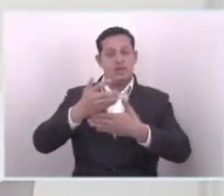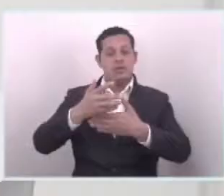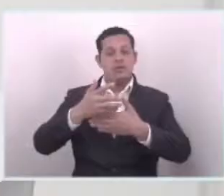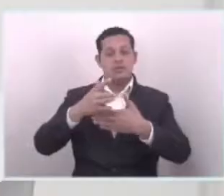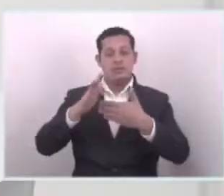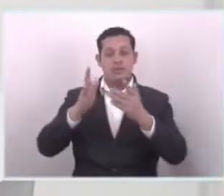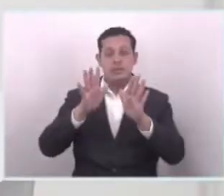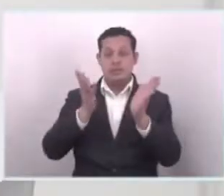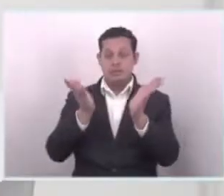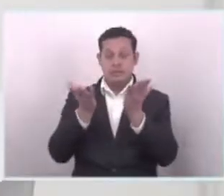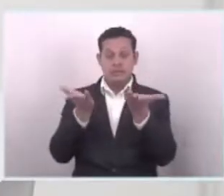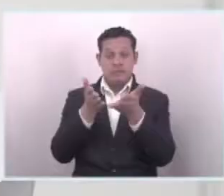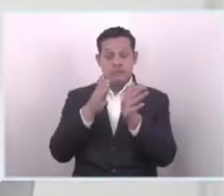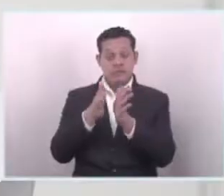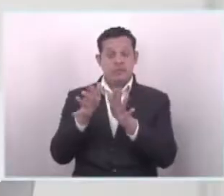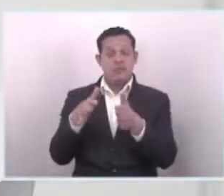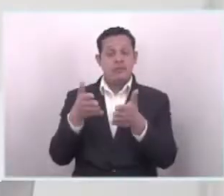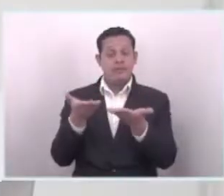pasos para poder hacerlo.